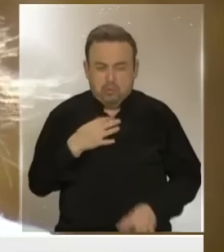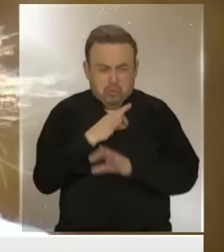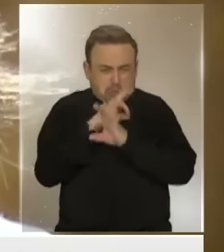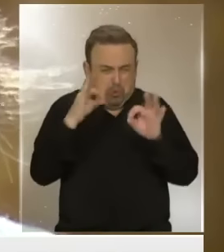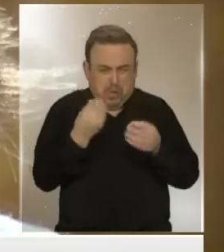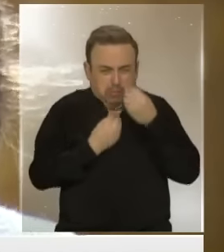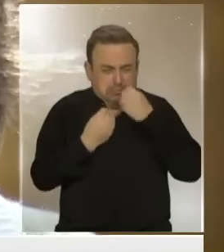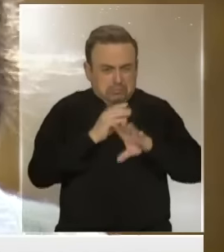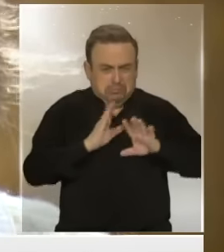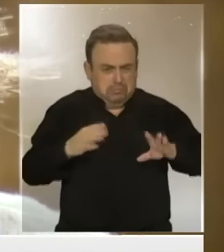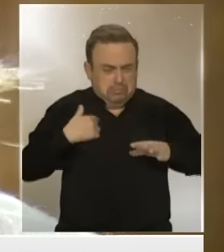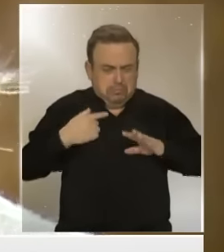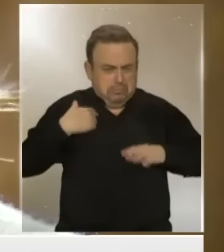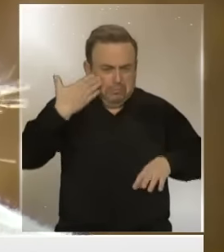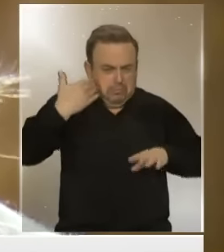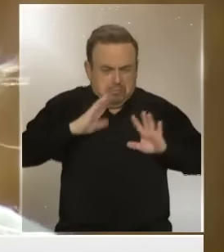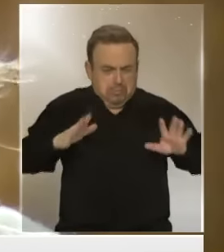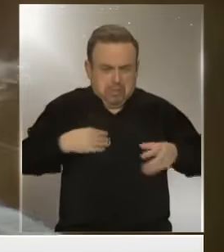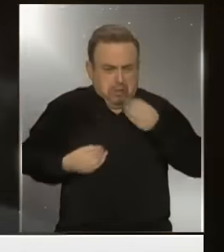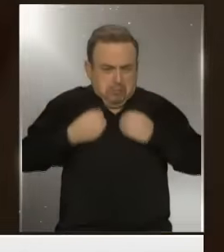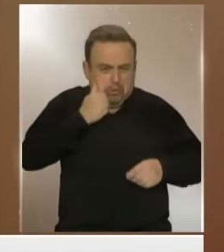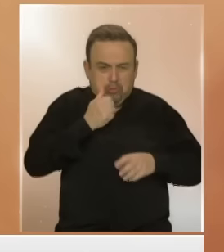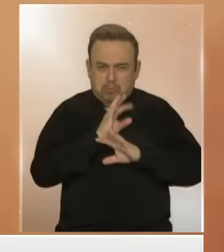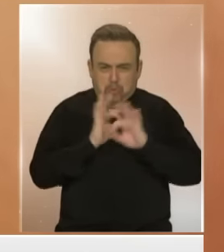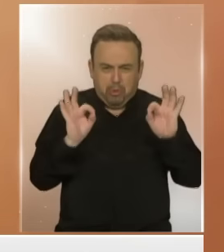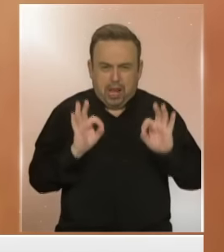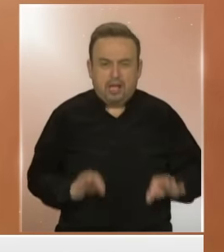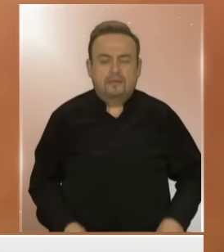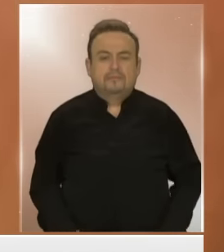jamás en mi dieta diaria.